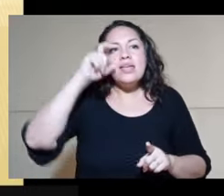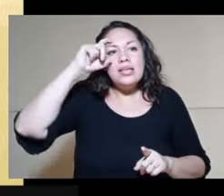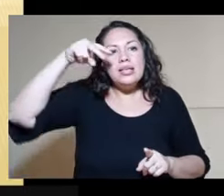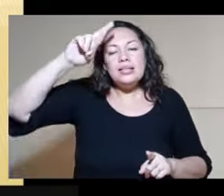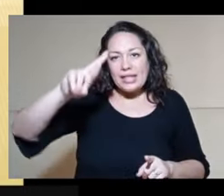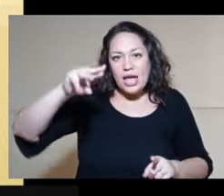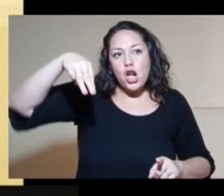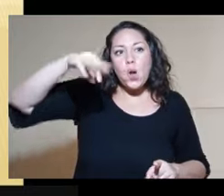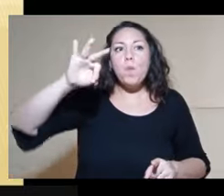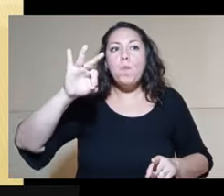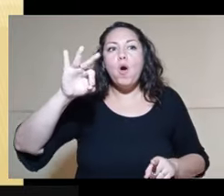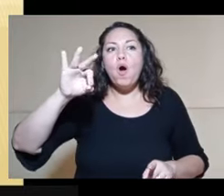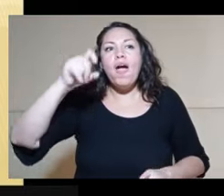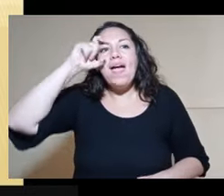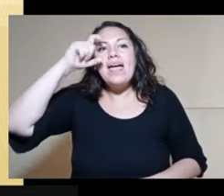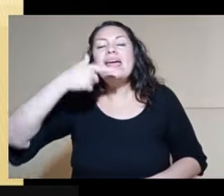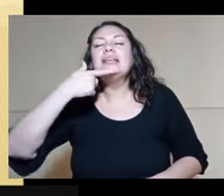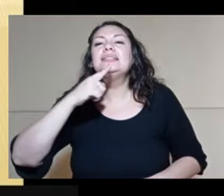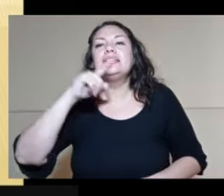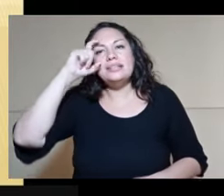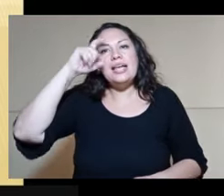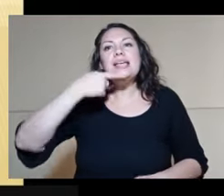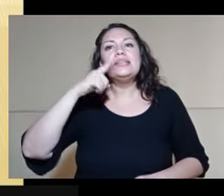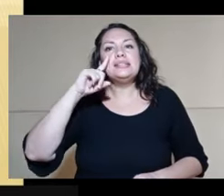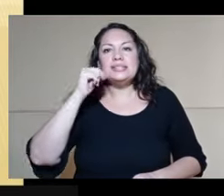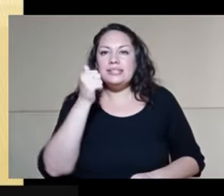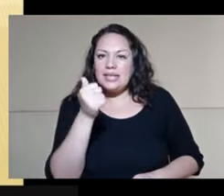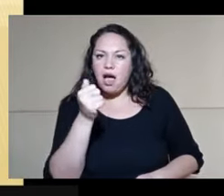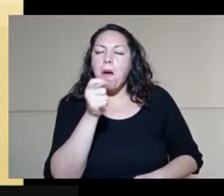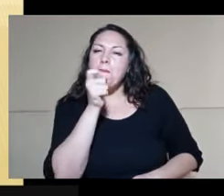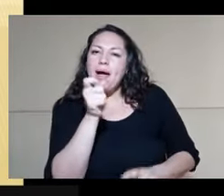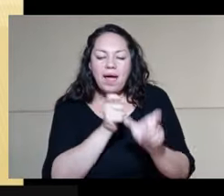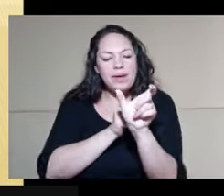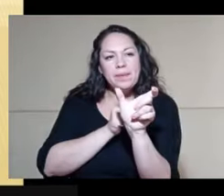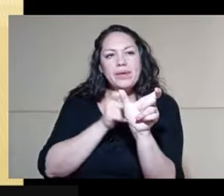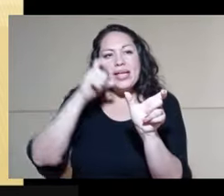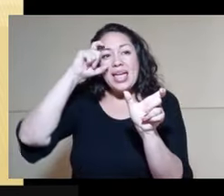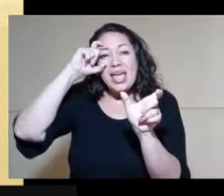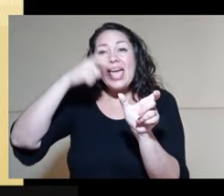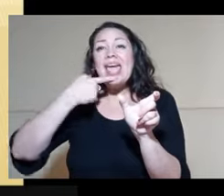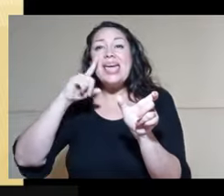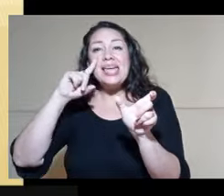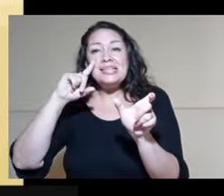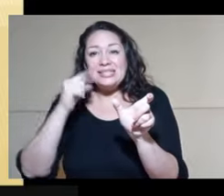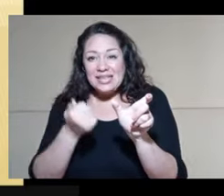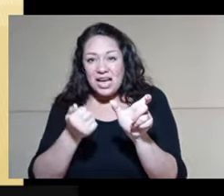¿Mm? Siempre el sufijo esia quiere decir sensibilidad. Al